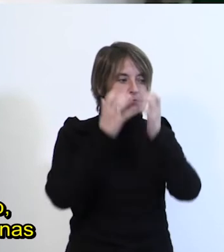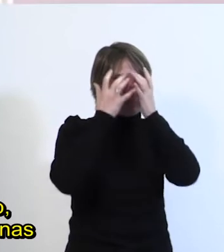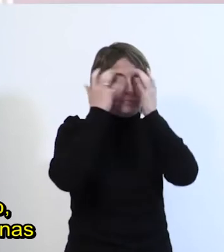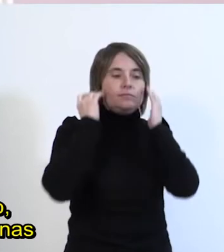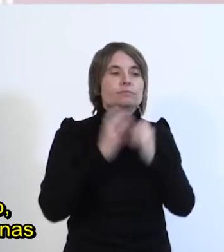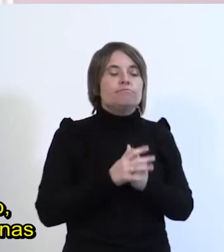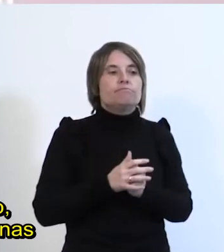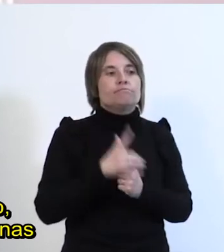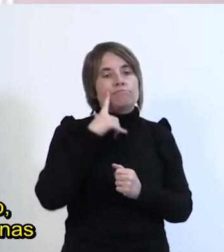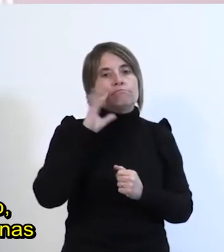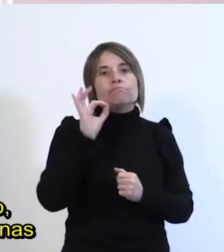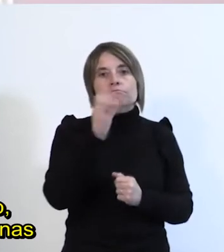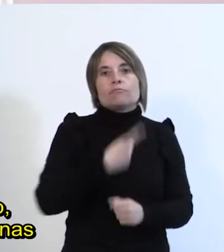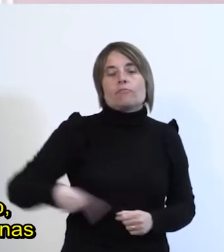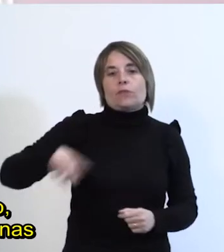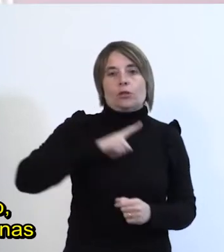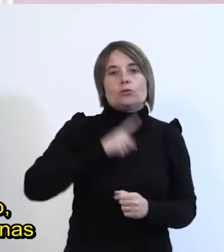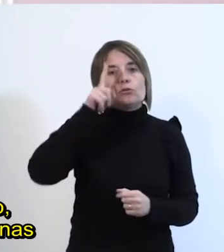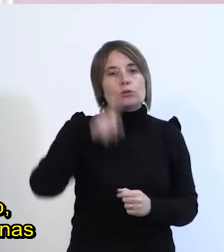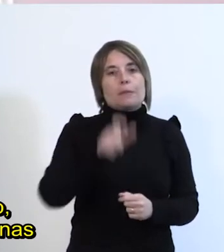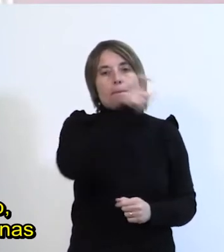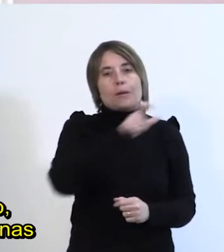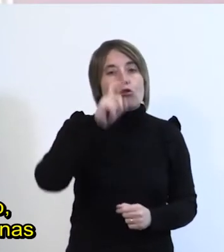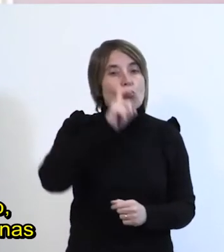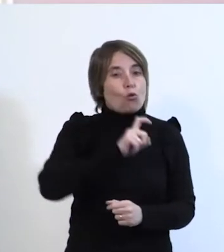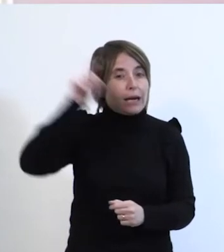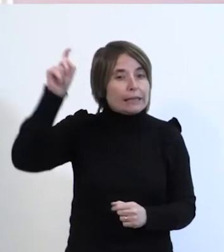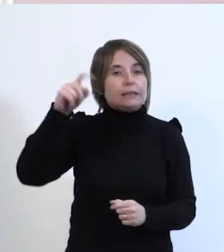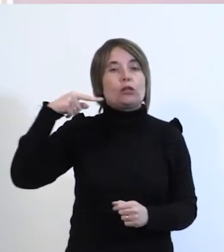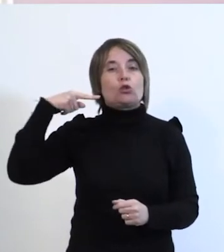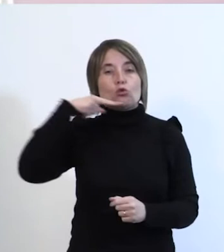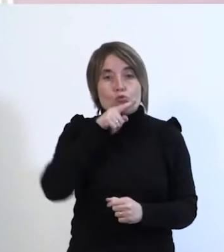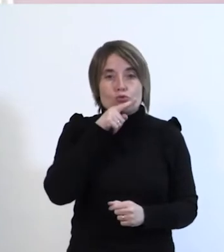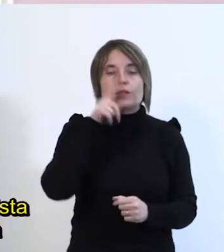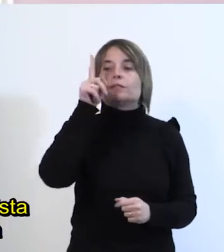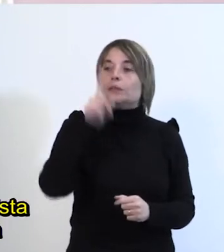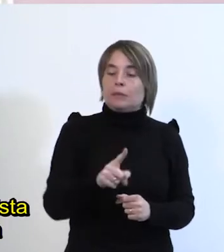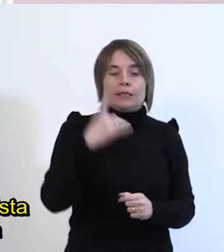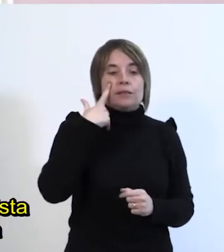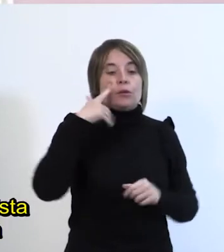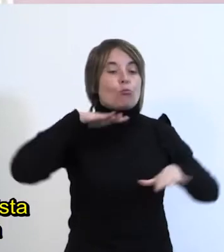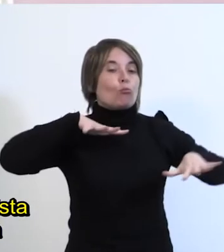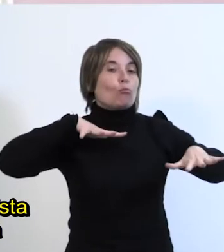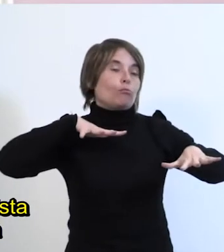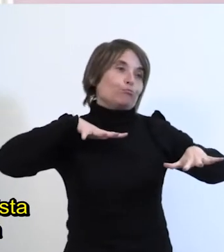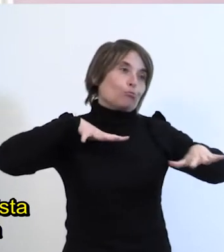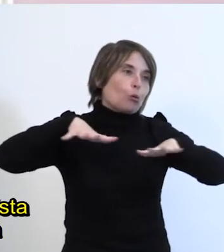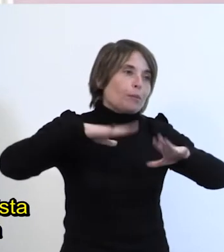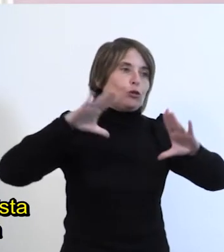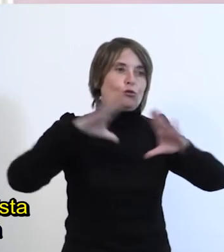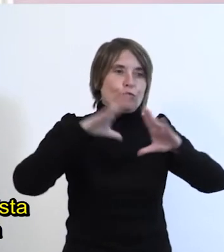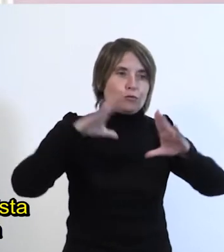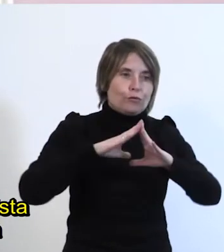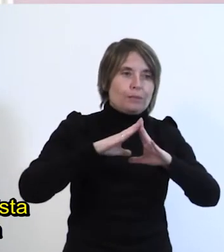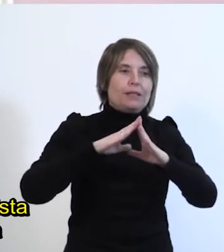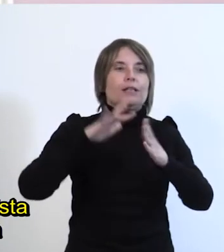De hecho, pues, estamos, por supuesto, desde aquí también, con las ucranianas y también con las rusas, que, mira, precisamente el movimiento feminista y